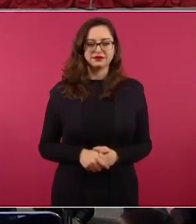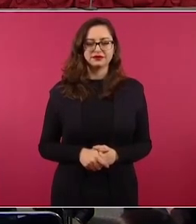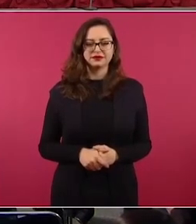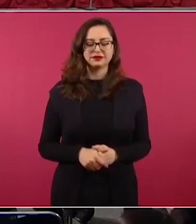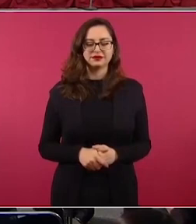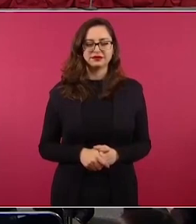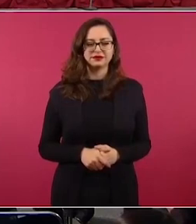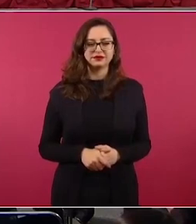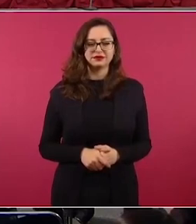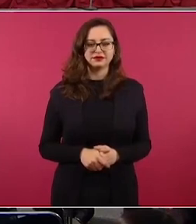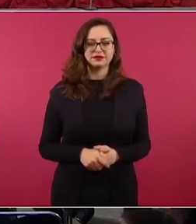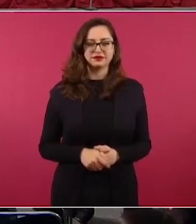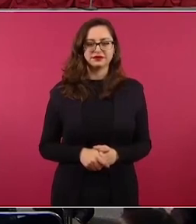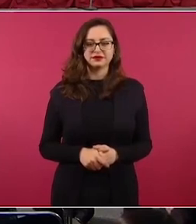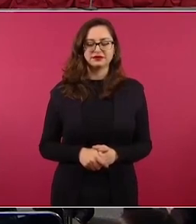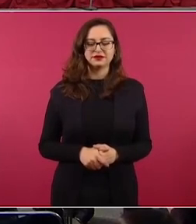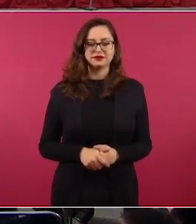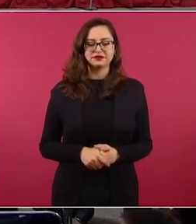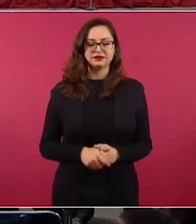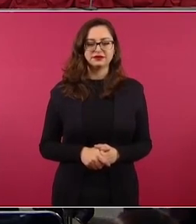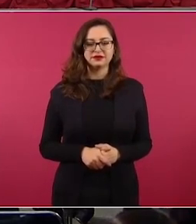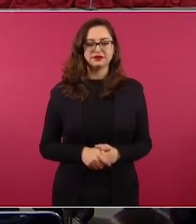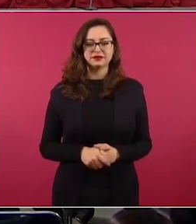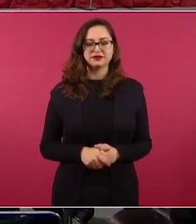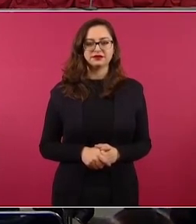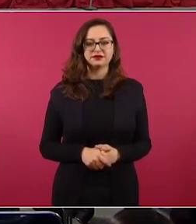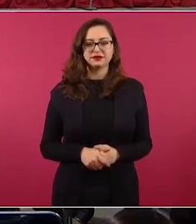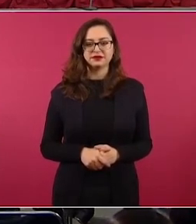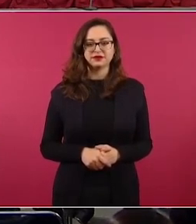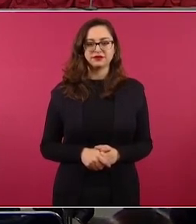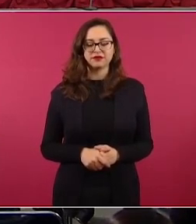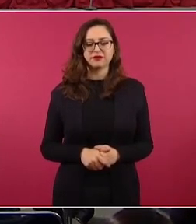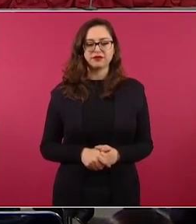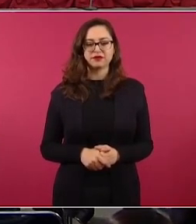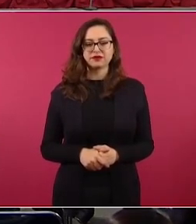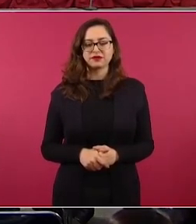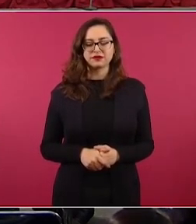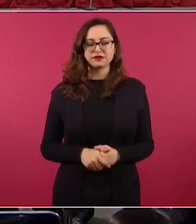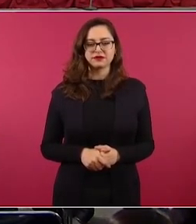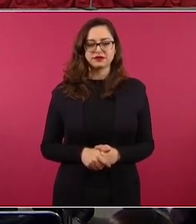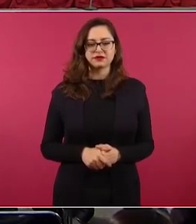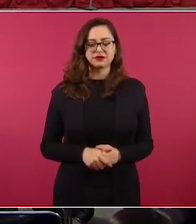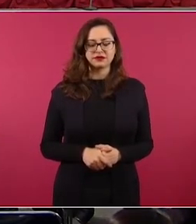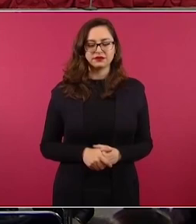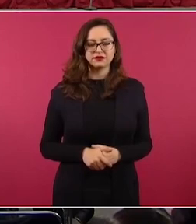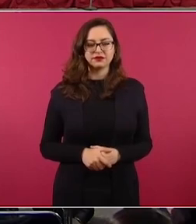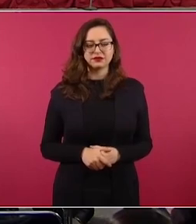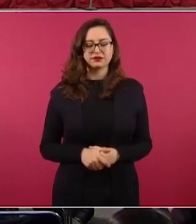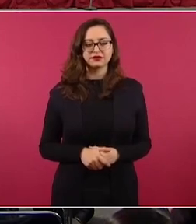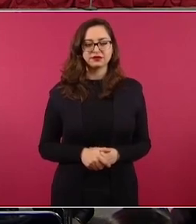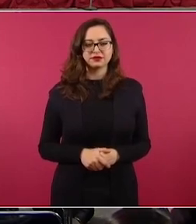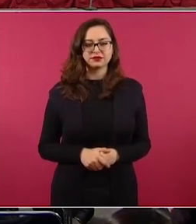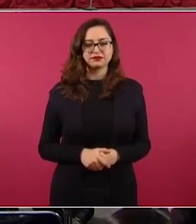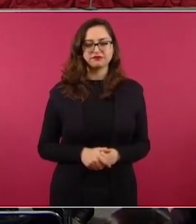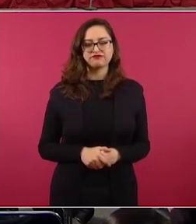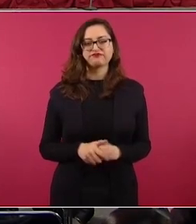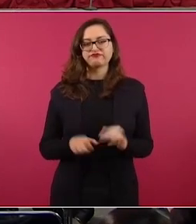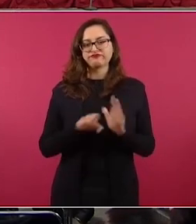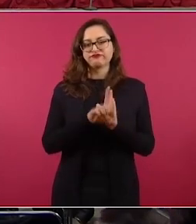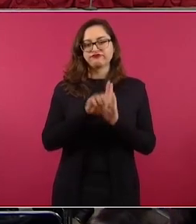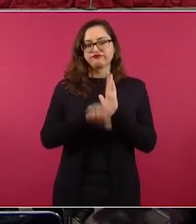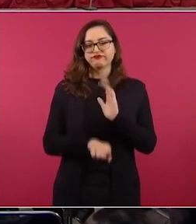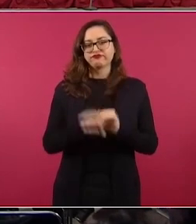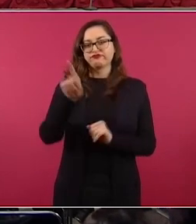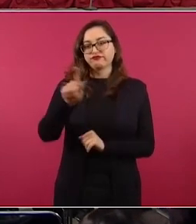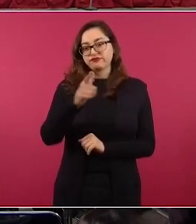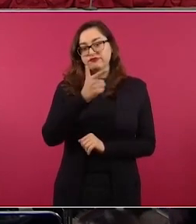Pero sí, por ejemplo, la primera ministra, ahí está, bájale más. La primera ministra sí